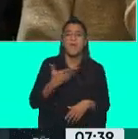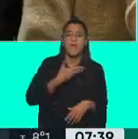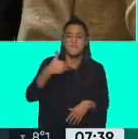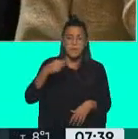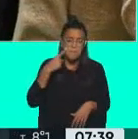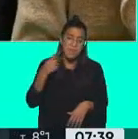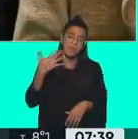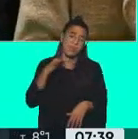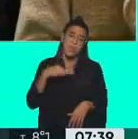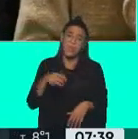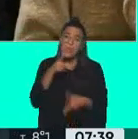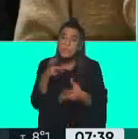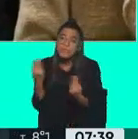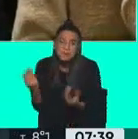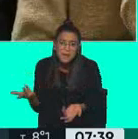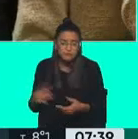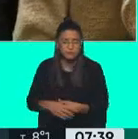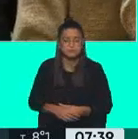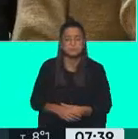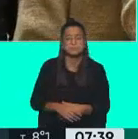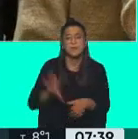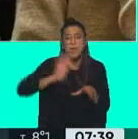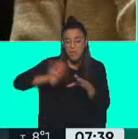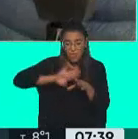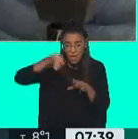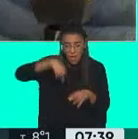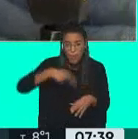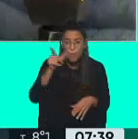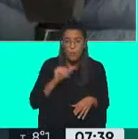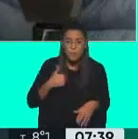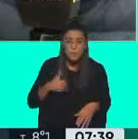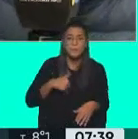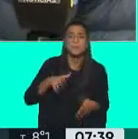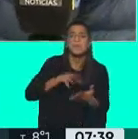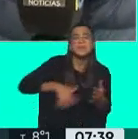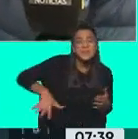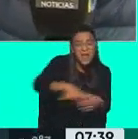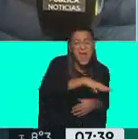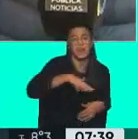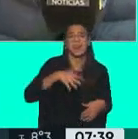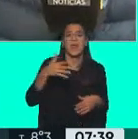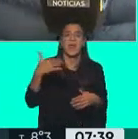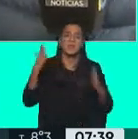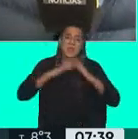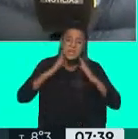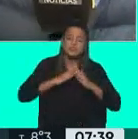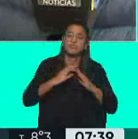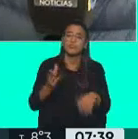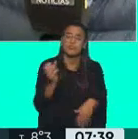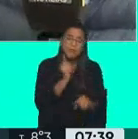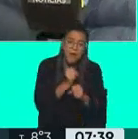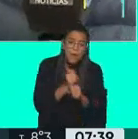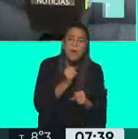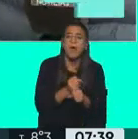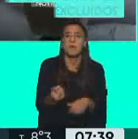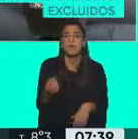debe dar cuenta. La deuda interna es de tierra, es de techo, es de trabajo, es de derechos para los 9 millones de